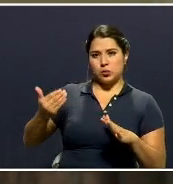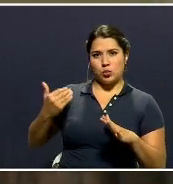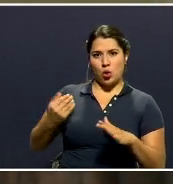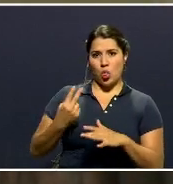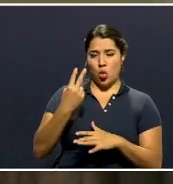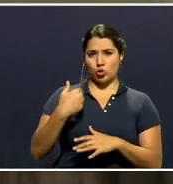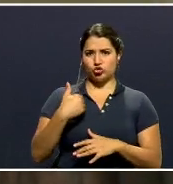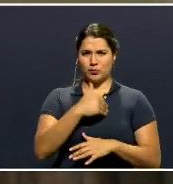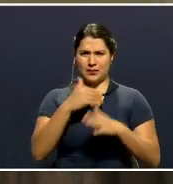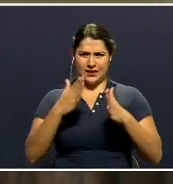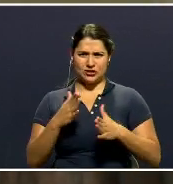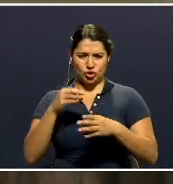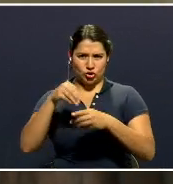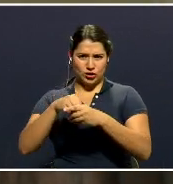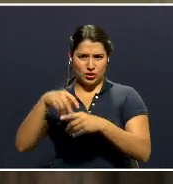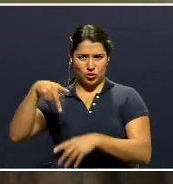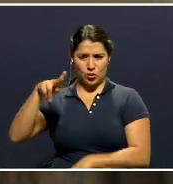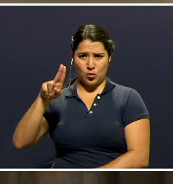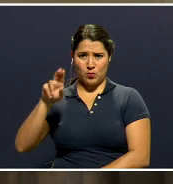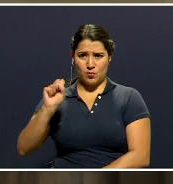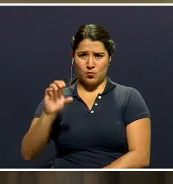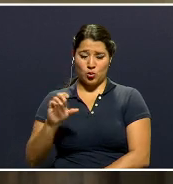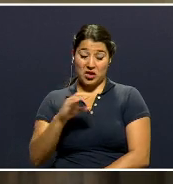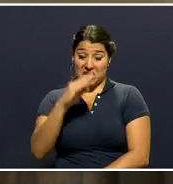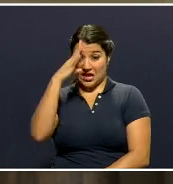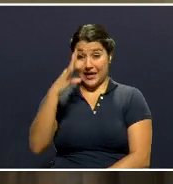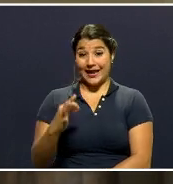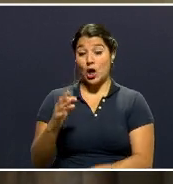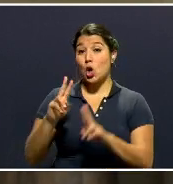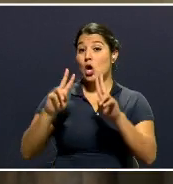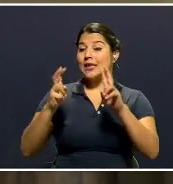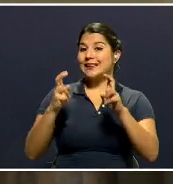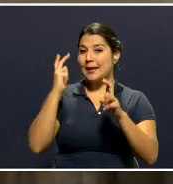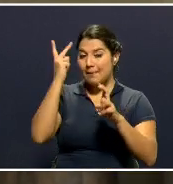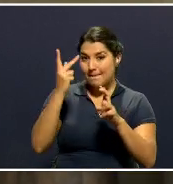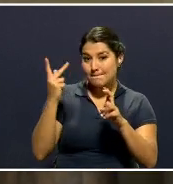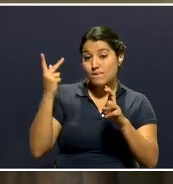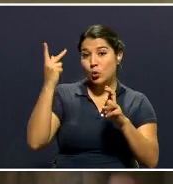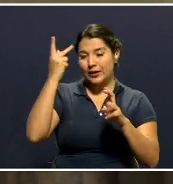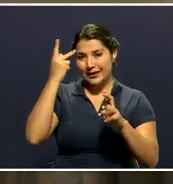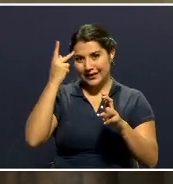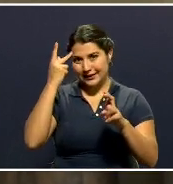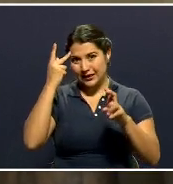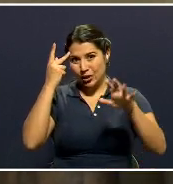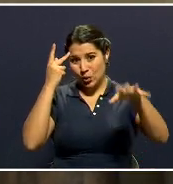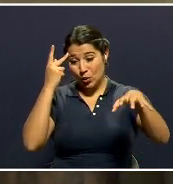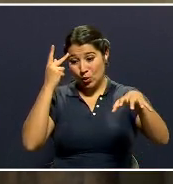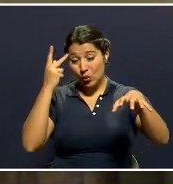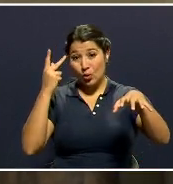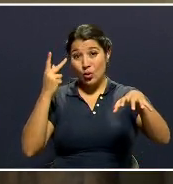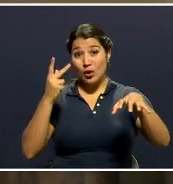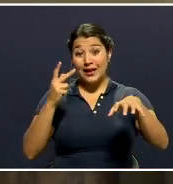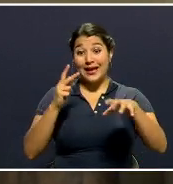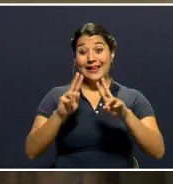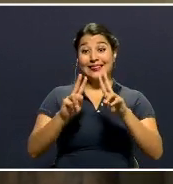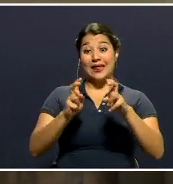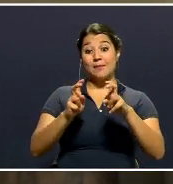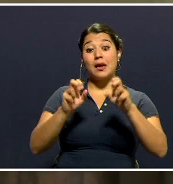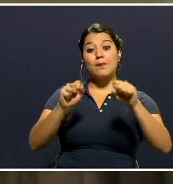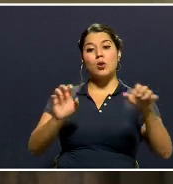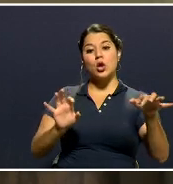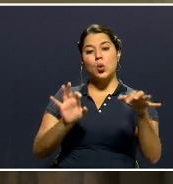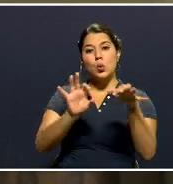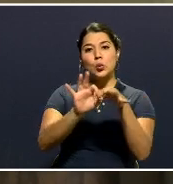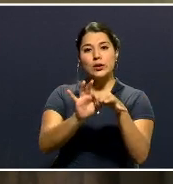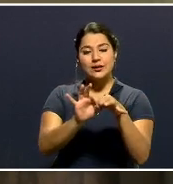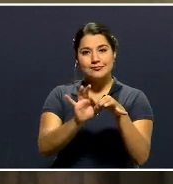provenientes de ahí, y me parece que el tema político, que es el tema que une la Asamblea Legislativa con el Poder Ejecutivo, creo que doña